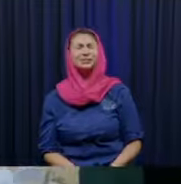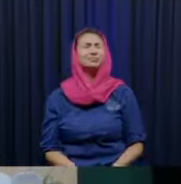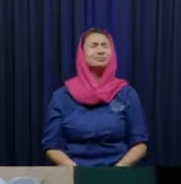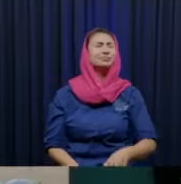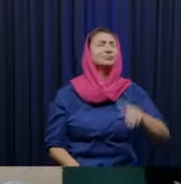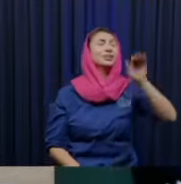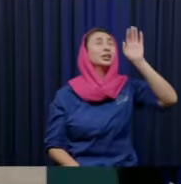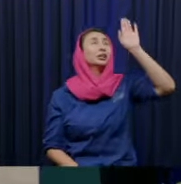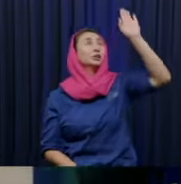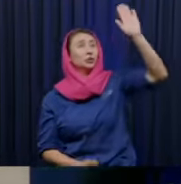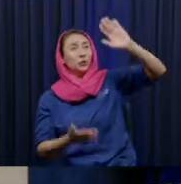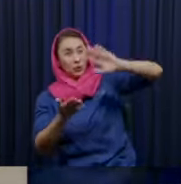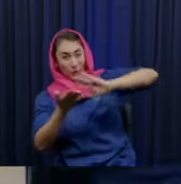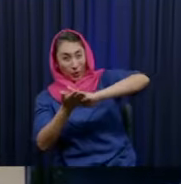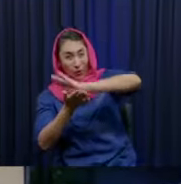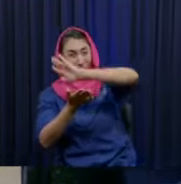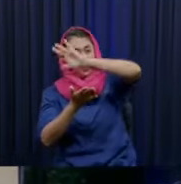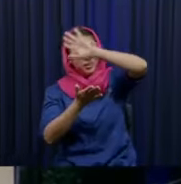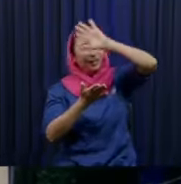descenderá,